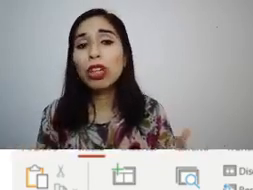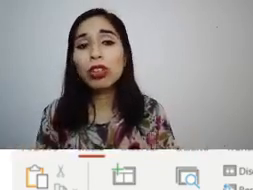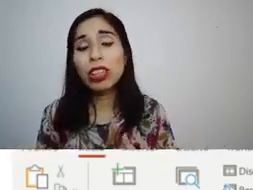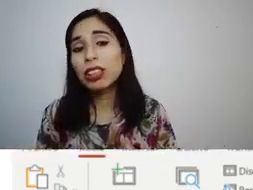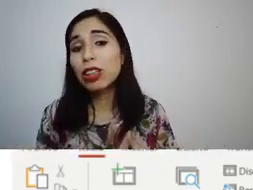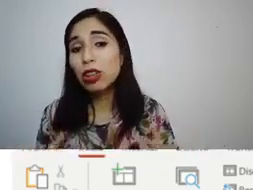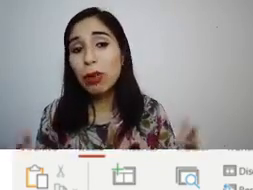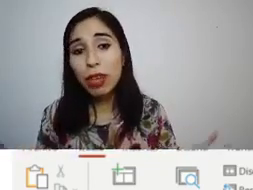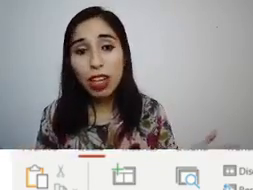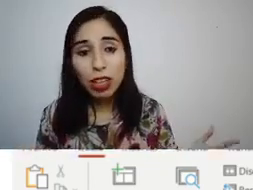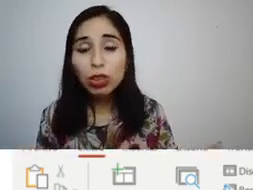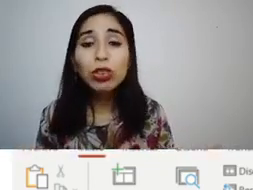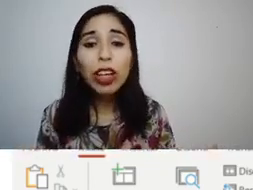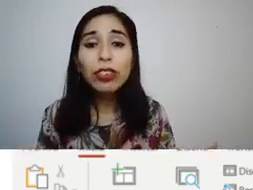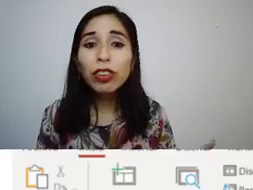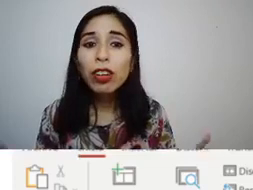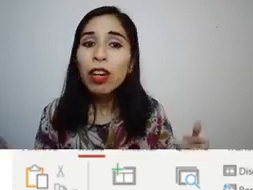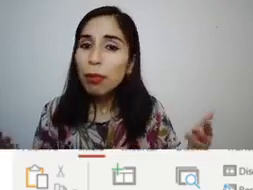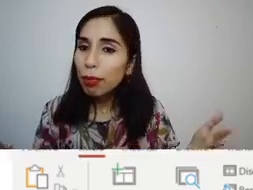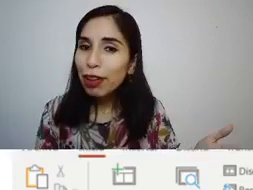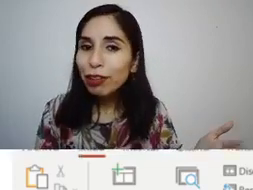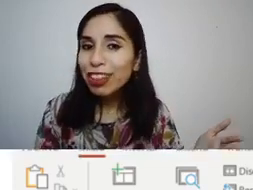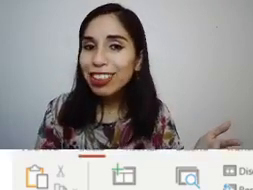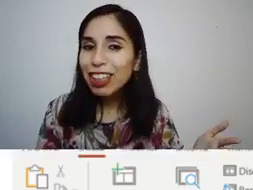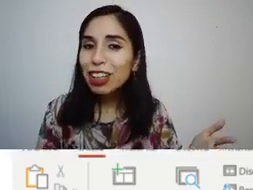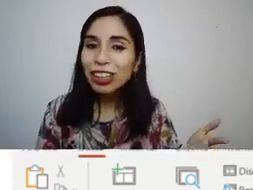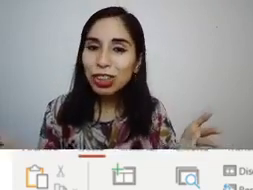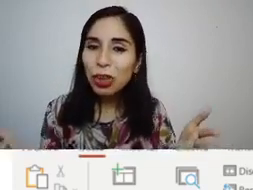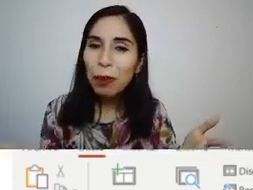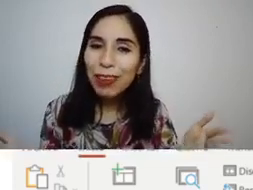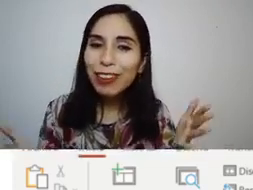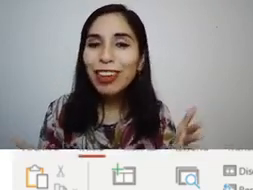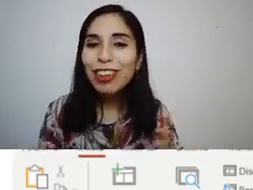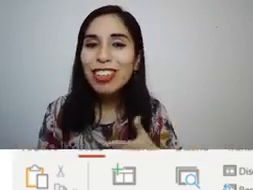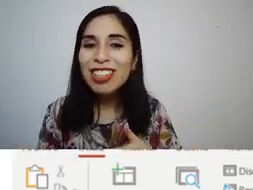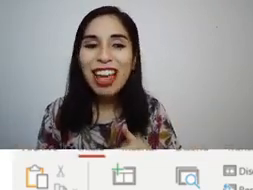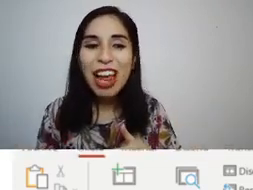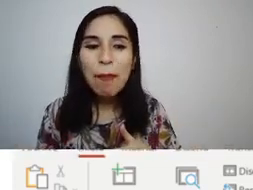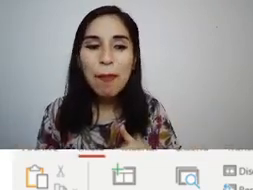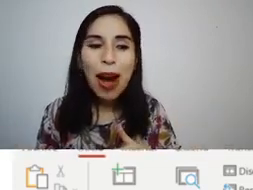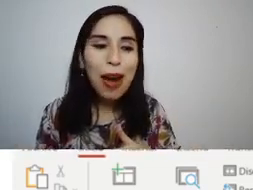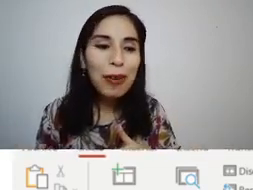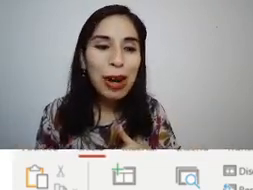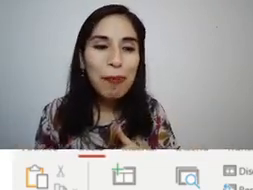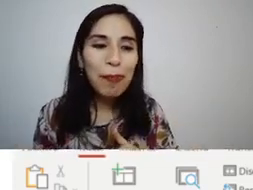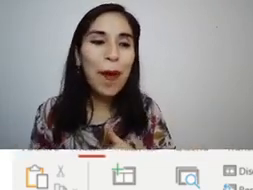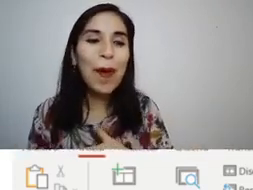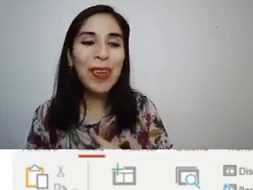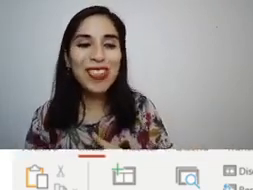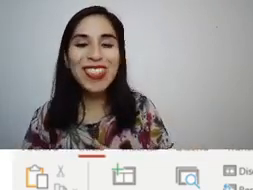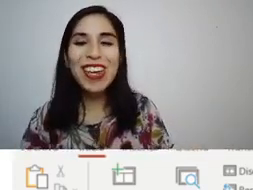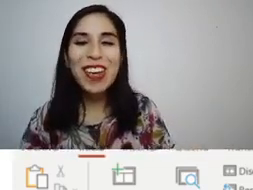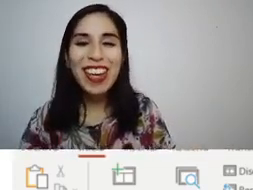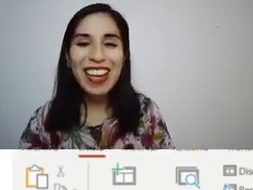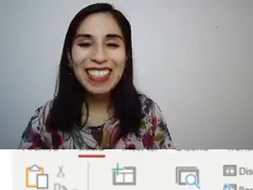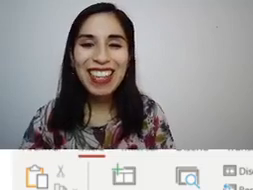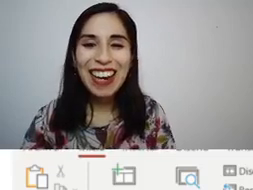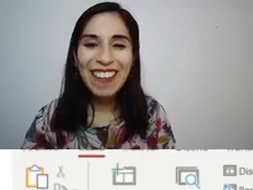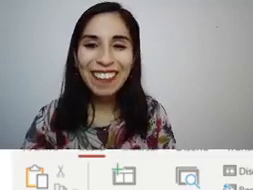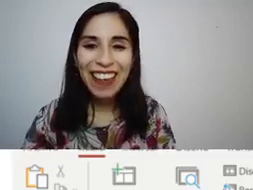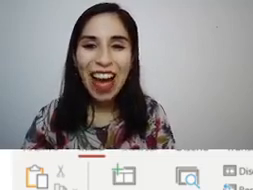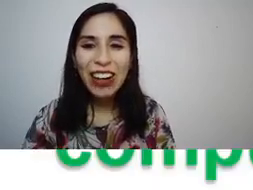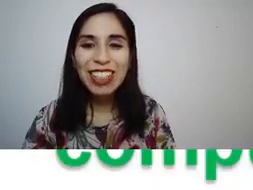a un nieto que está todavía estudiando pueden utilizar sorprendiéndolos el powerpoint si